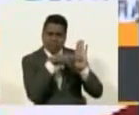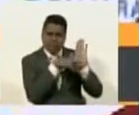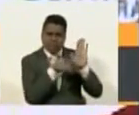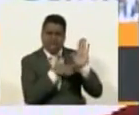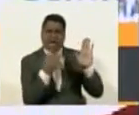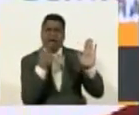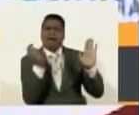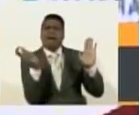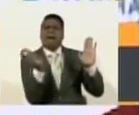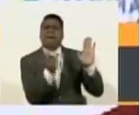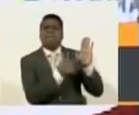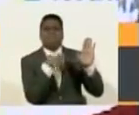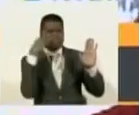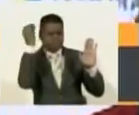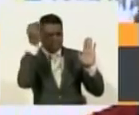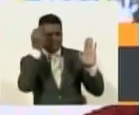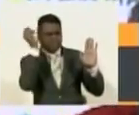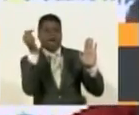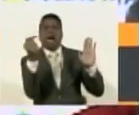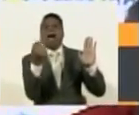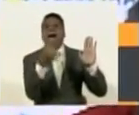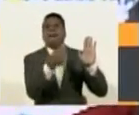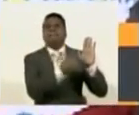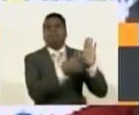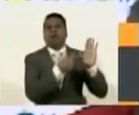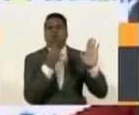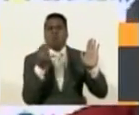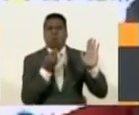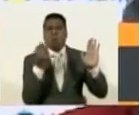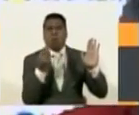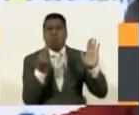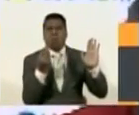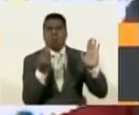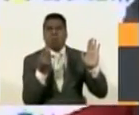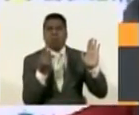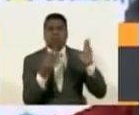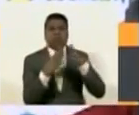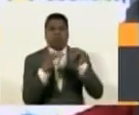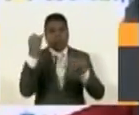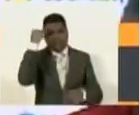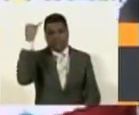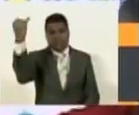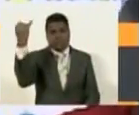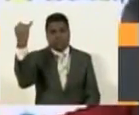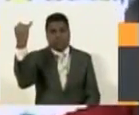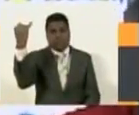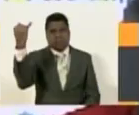irrebatibles desde el punto de vista de, bueno, de un combate ideológico.